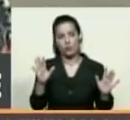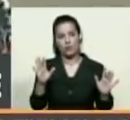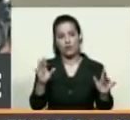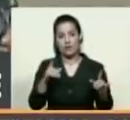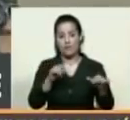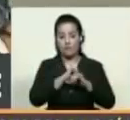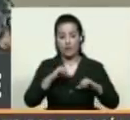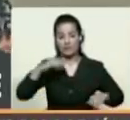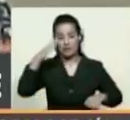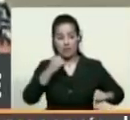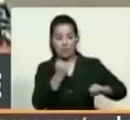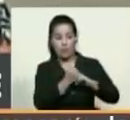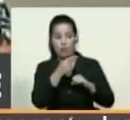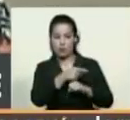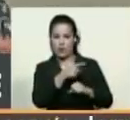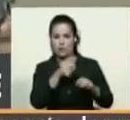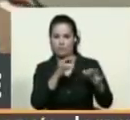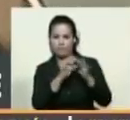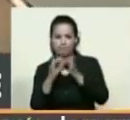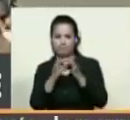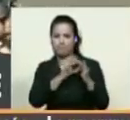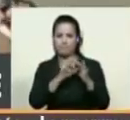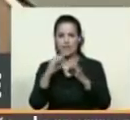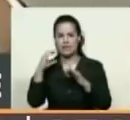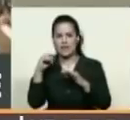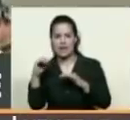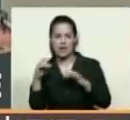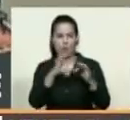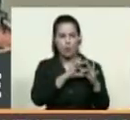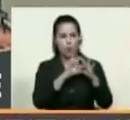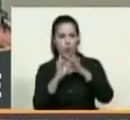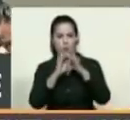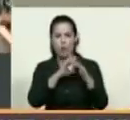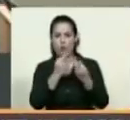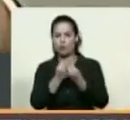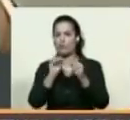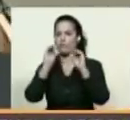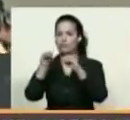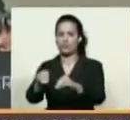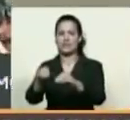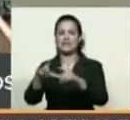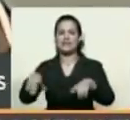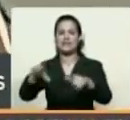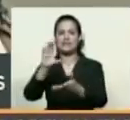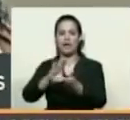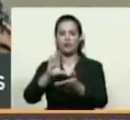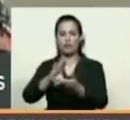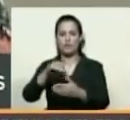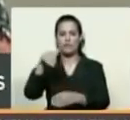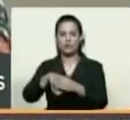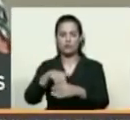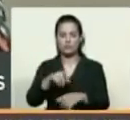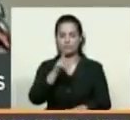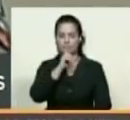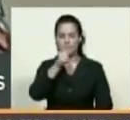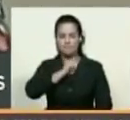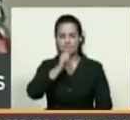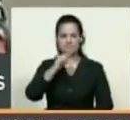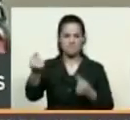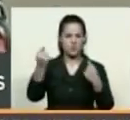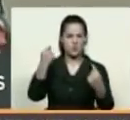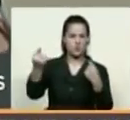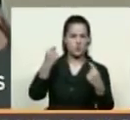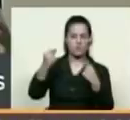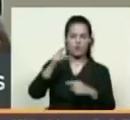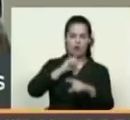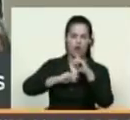junto a nosotros, junto al Poder Electoral, estuvo allí en esos centros de votación, aguantando las arremetidas del